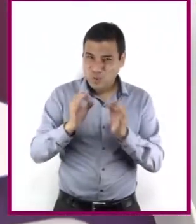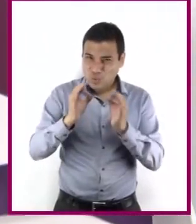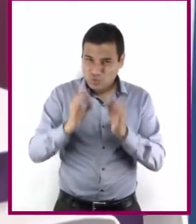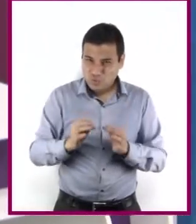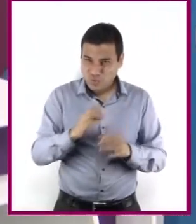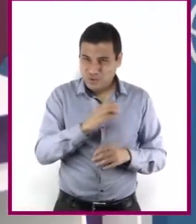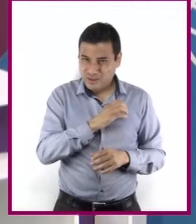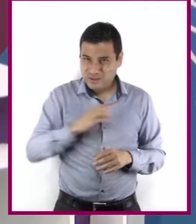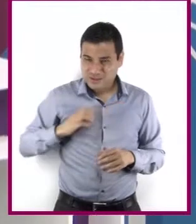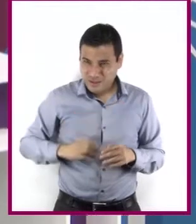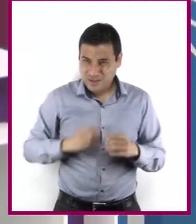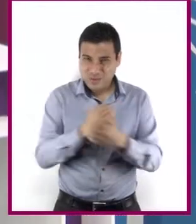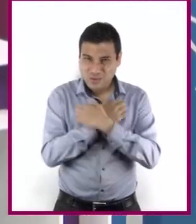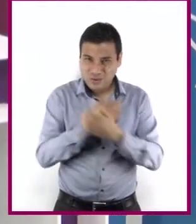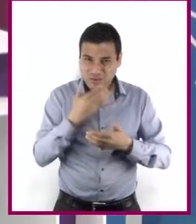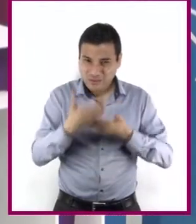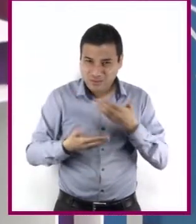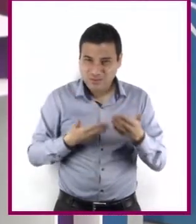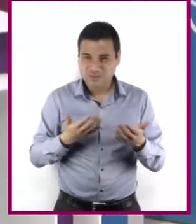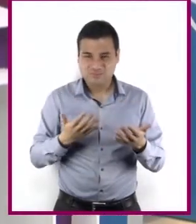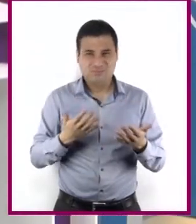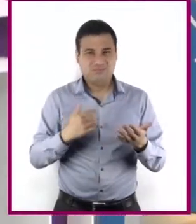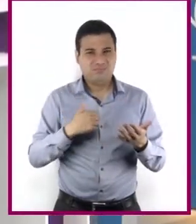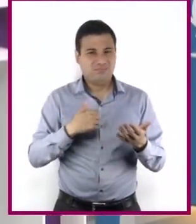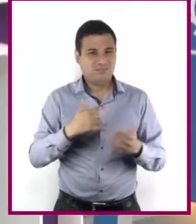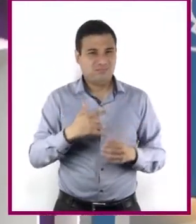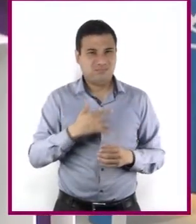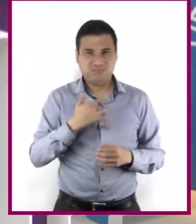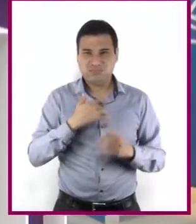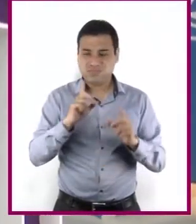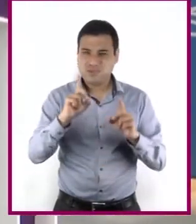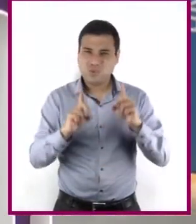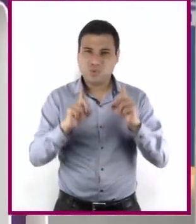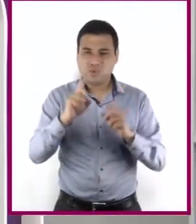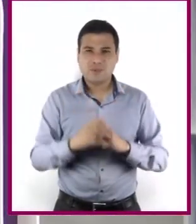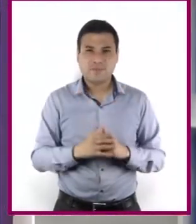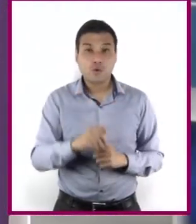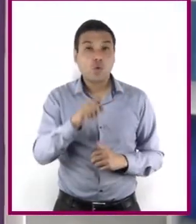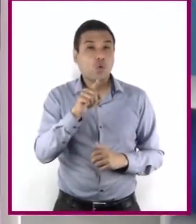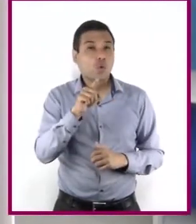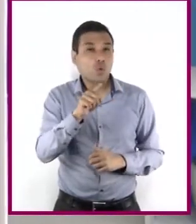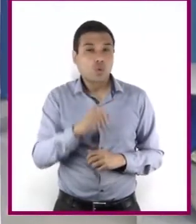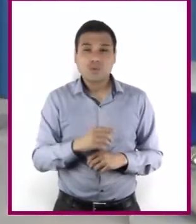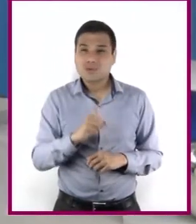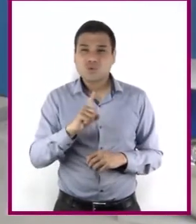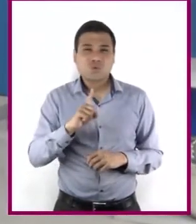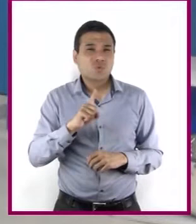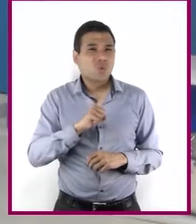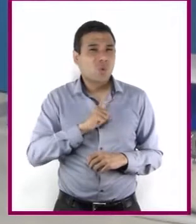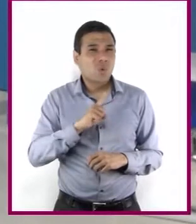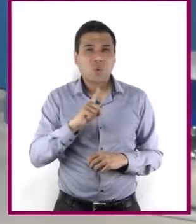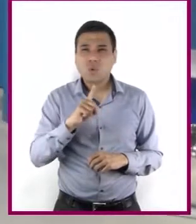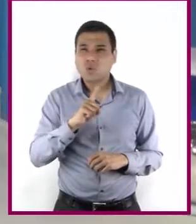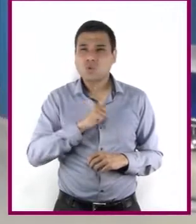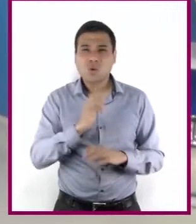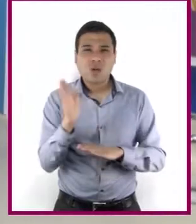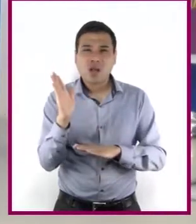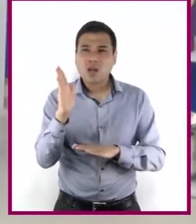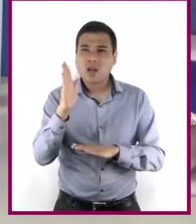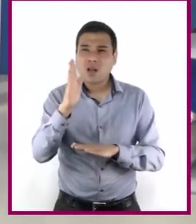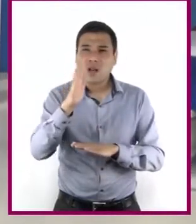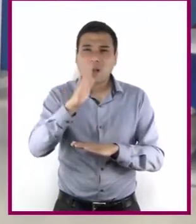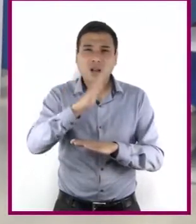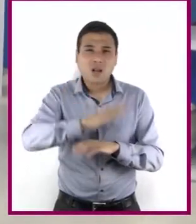Hoy eres una huérfana que vive la mayor parte del día sumida en la soledad, la tristeza y el